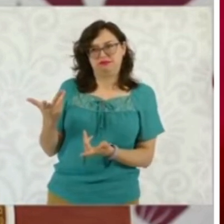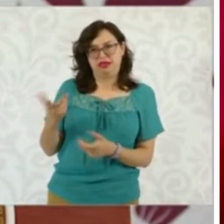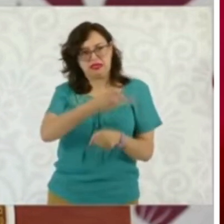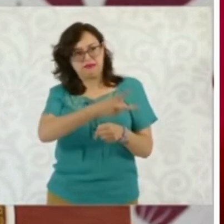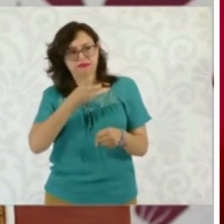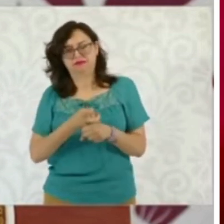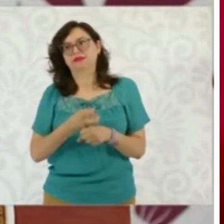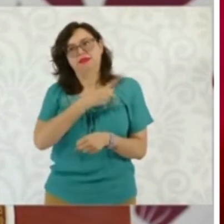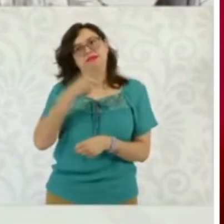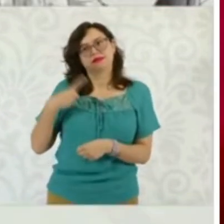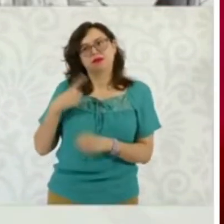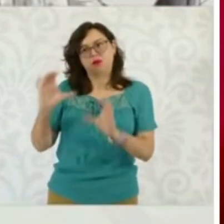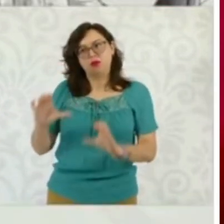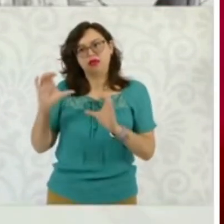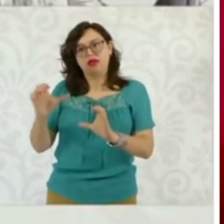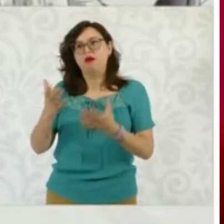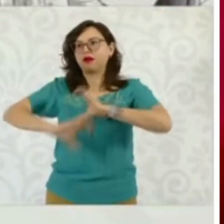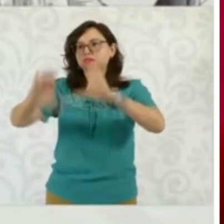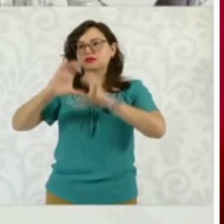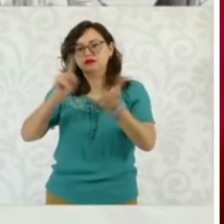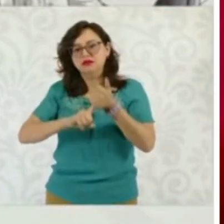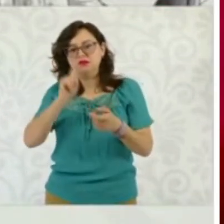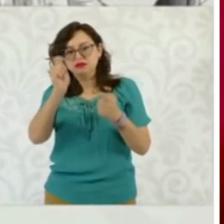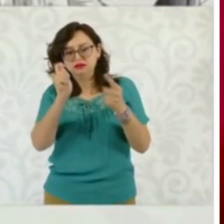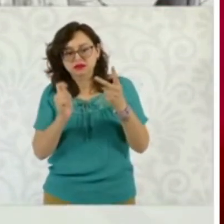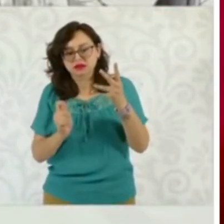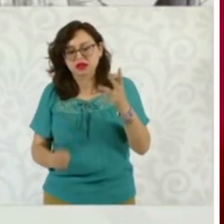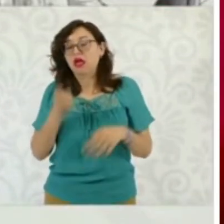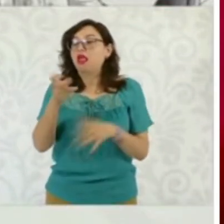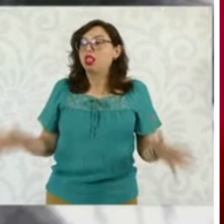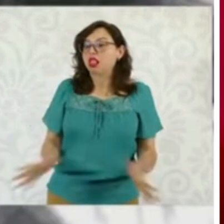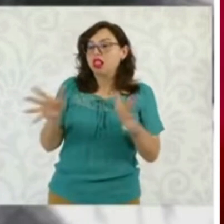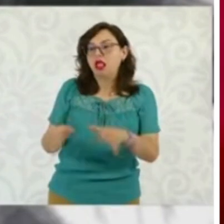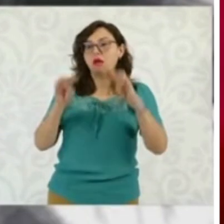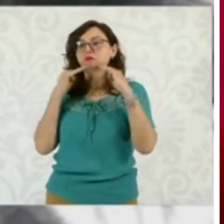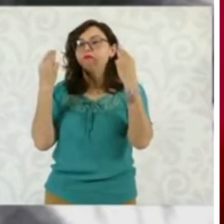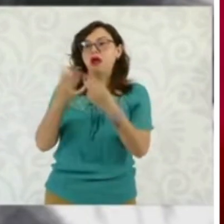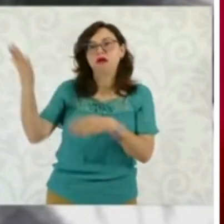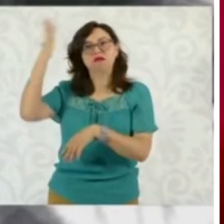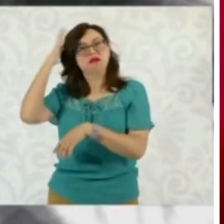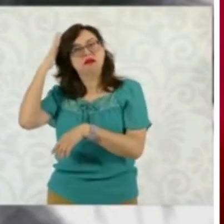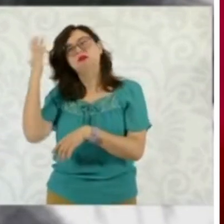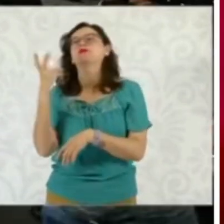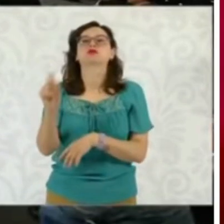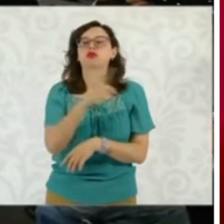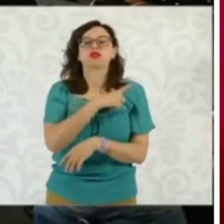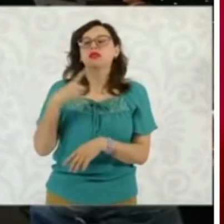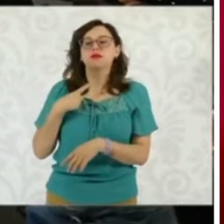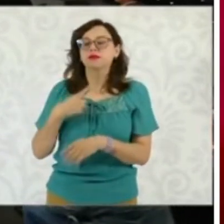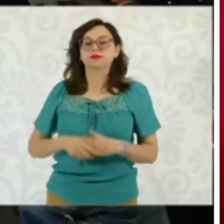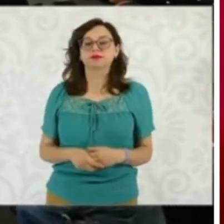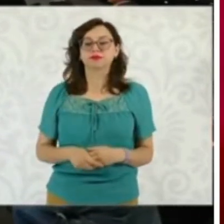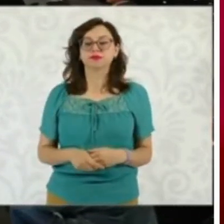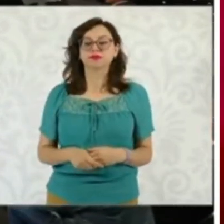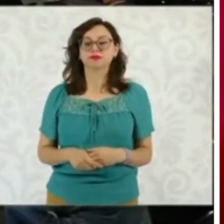quién invitan y cuál es el espectáculo que va a haber, porque no se puede hacer apología de la violencia ni de los grupos delictivos. En el marco, Presidente, de que la